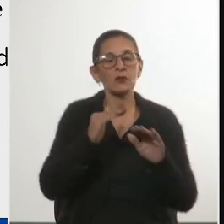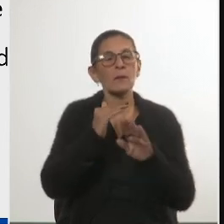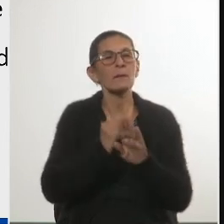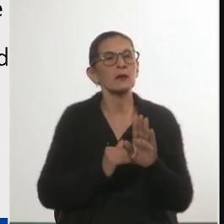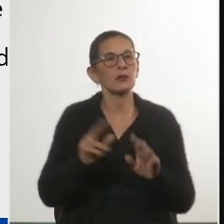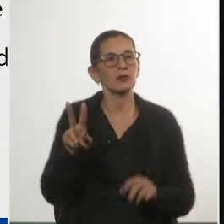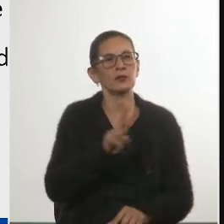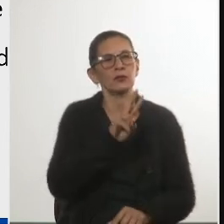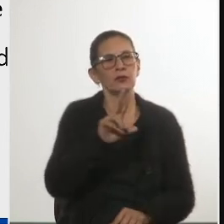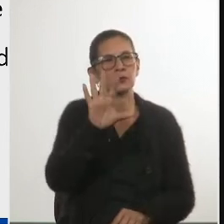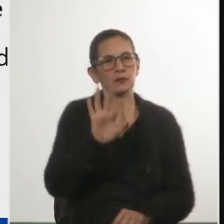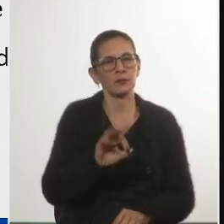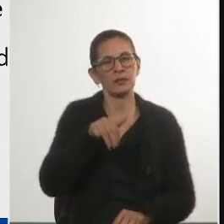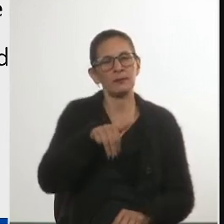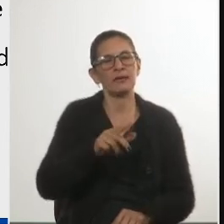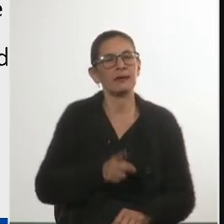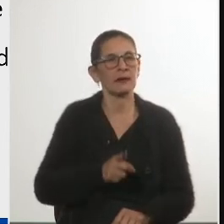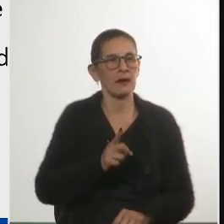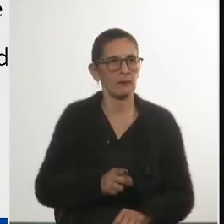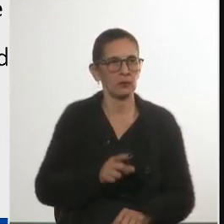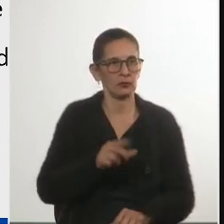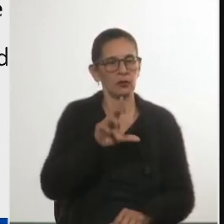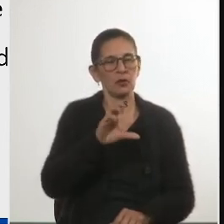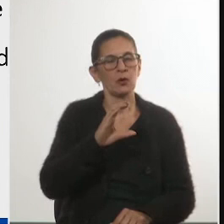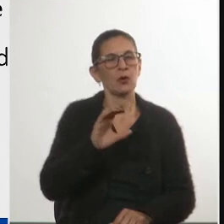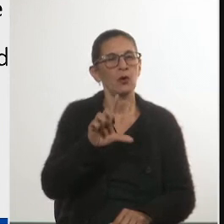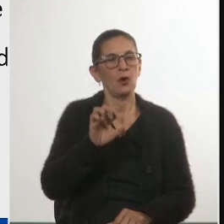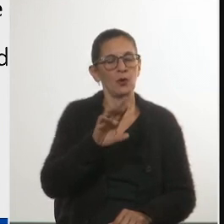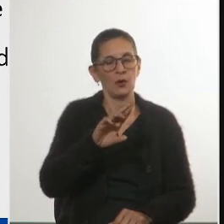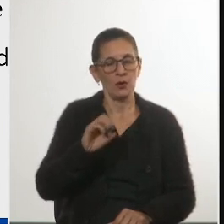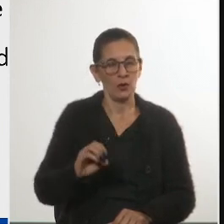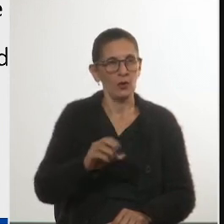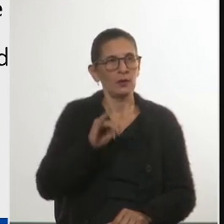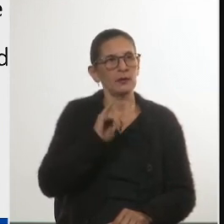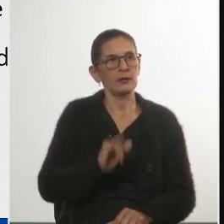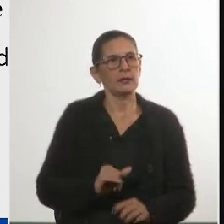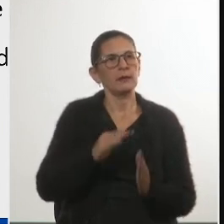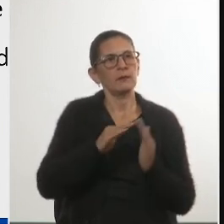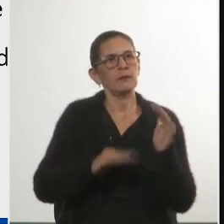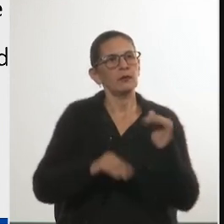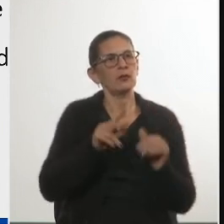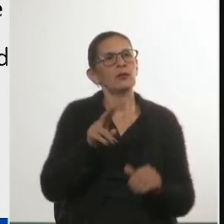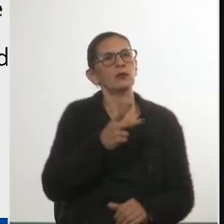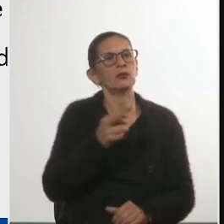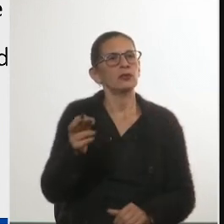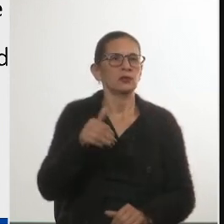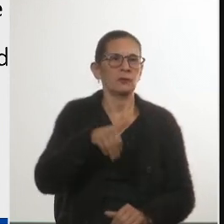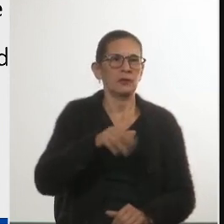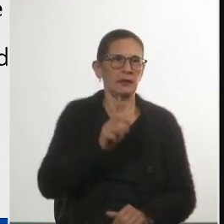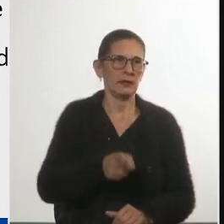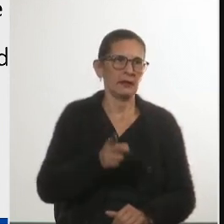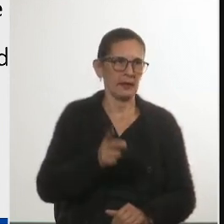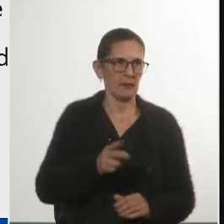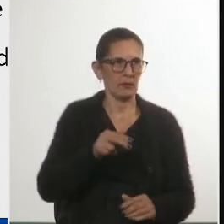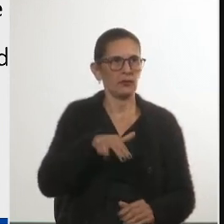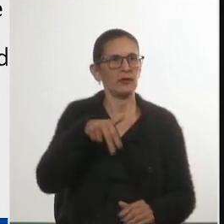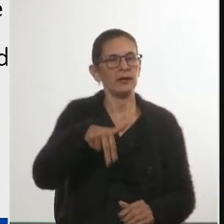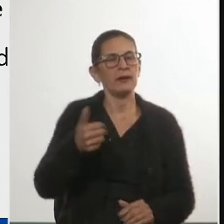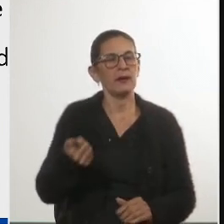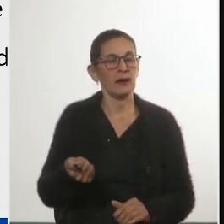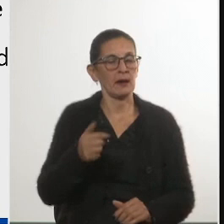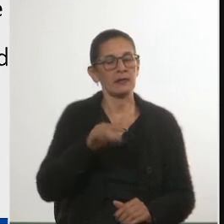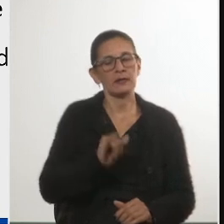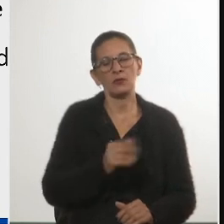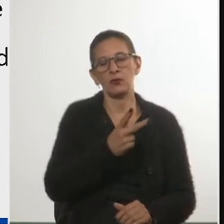de 250 miligramos de cloro, 2.000 microgramos por de centímetros cúbicos de conductividad y